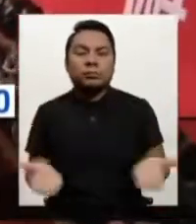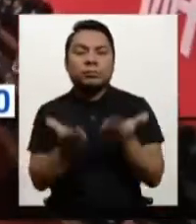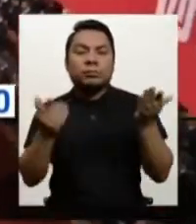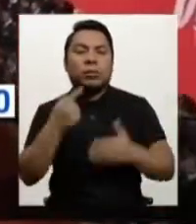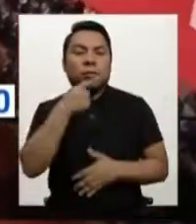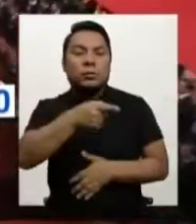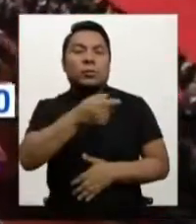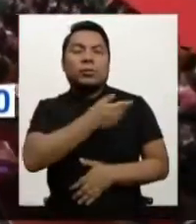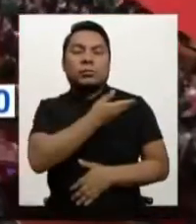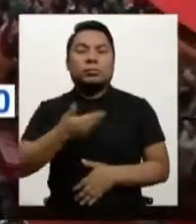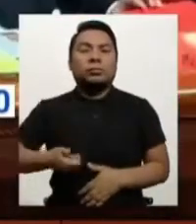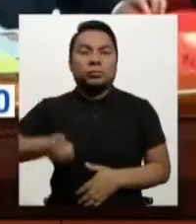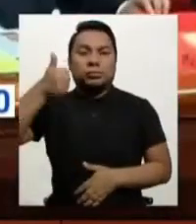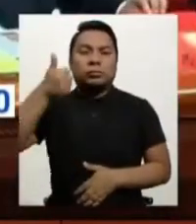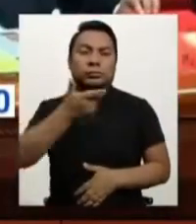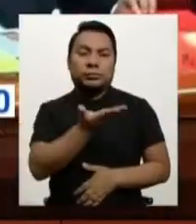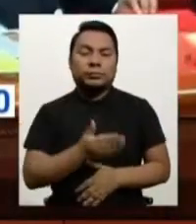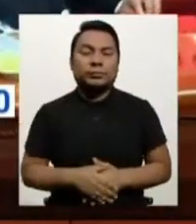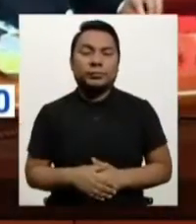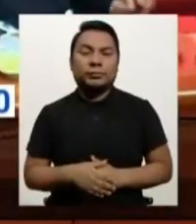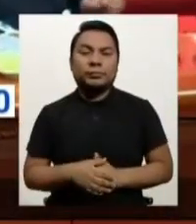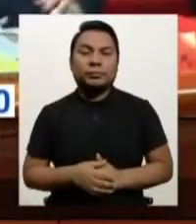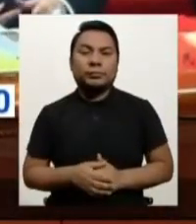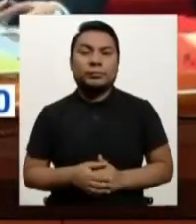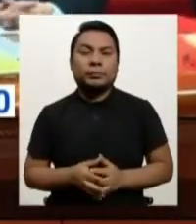Xi Jinping.